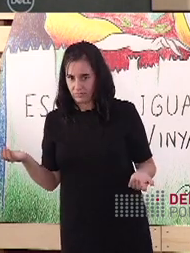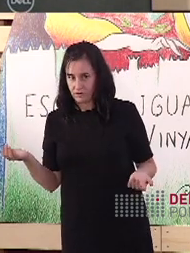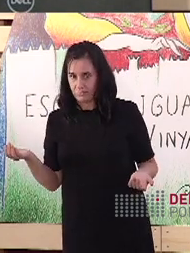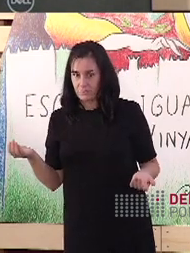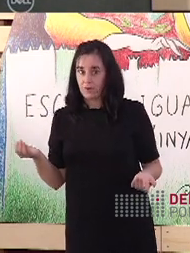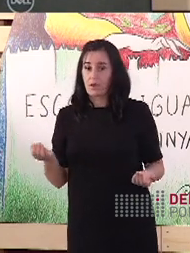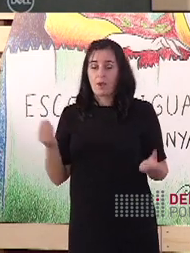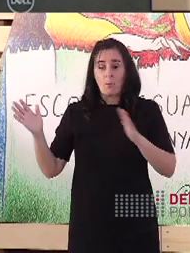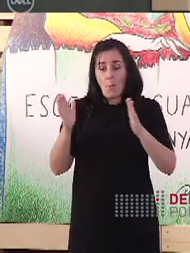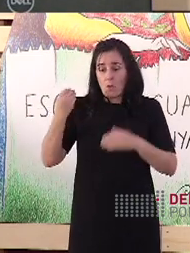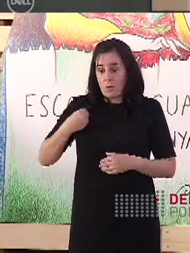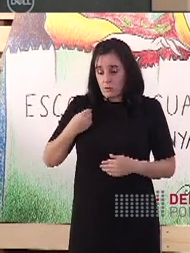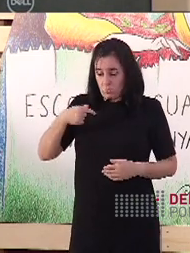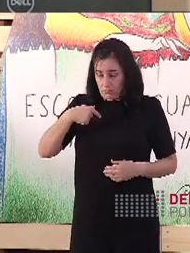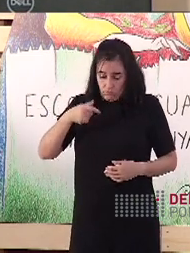en la industria pornográfica,